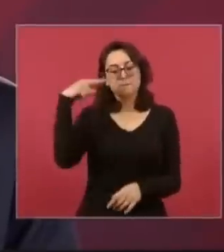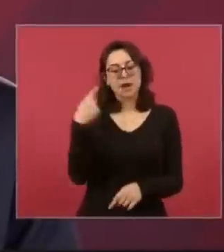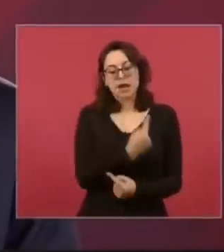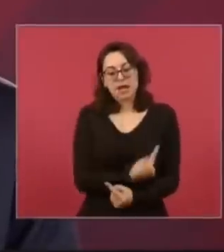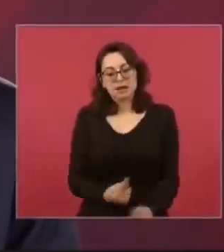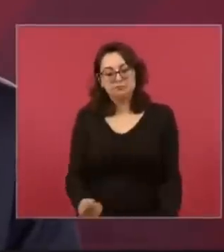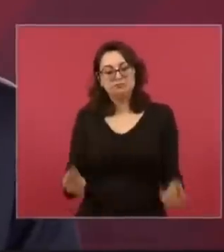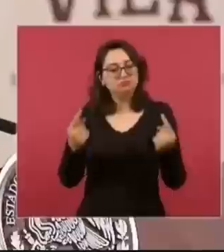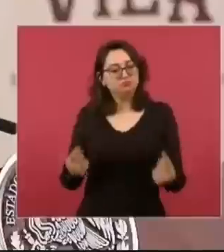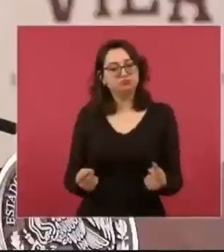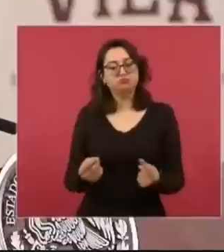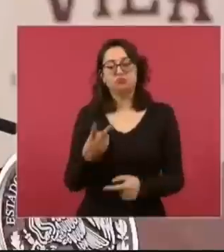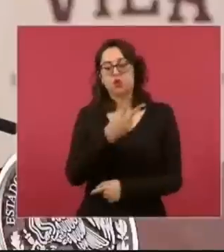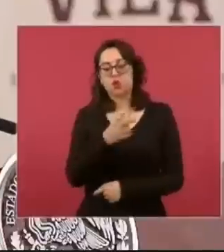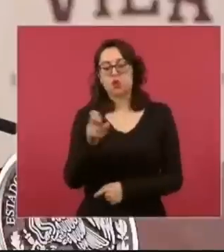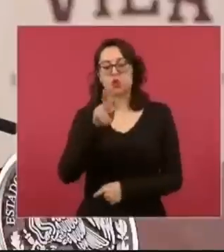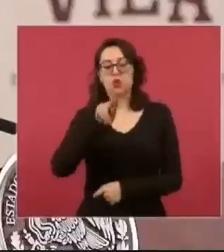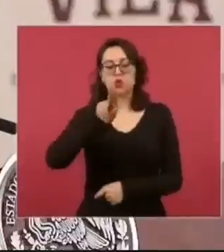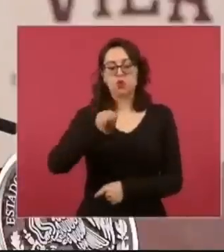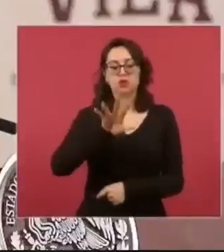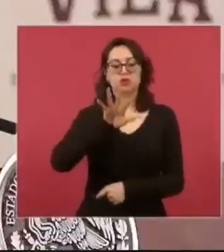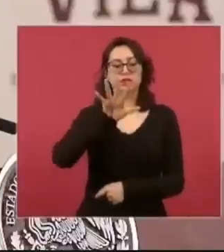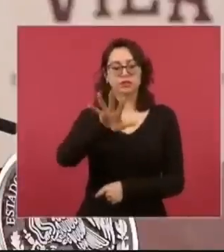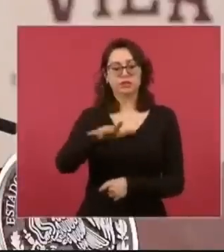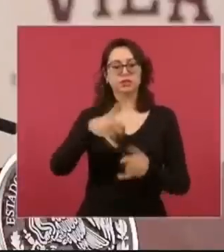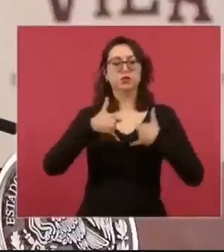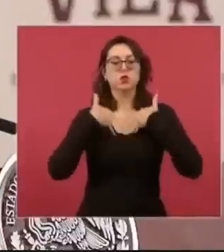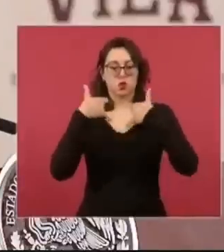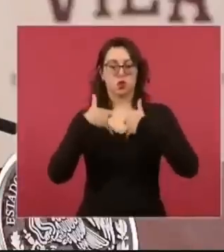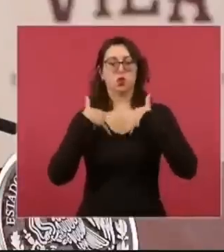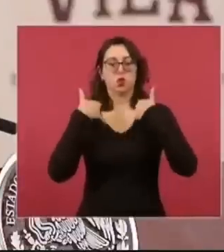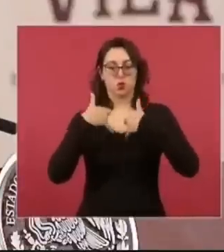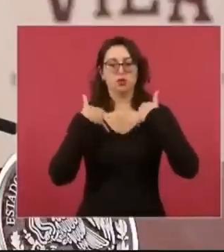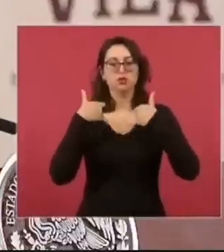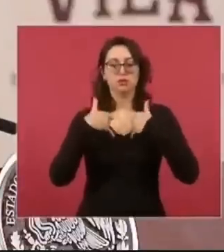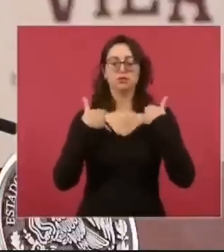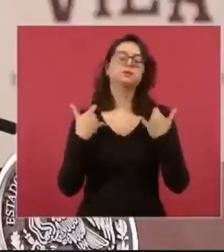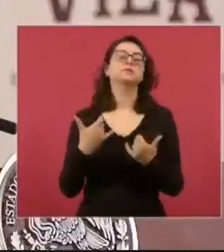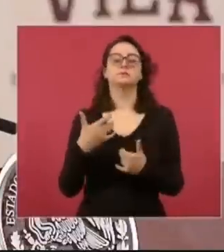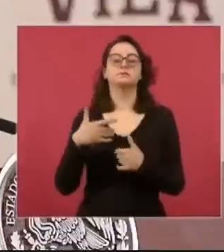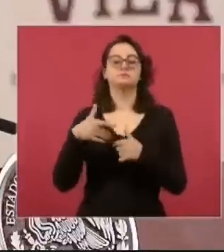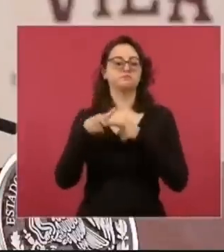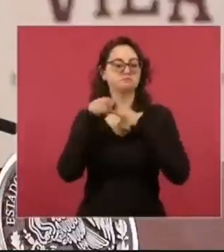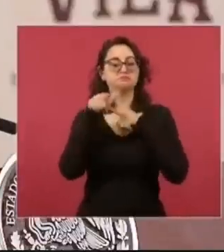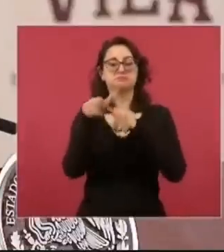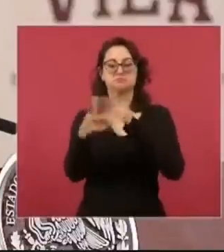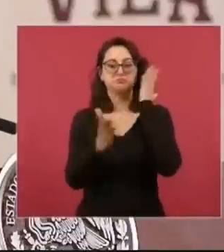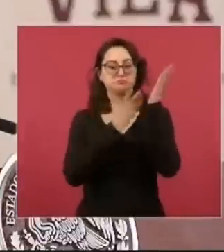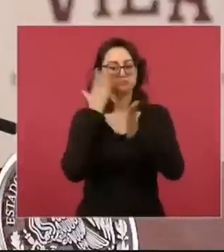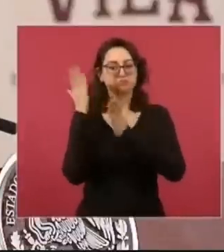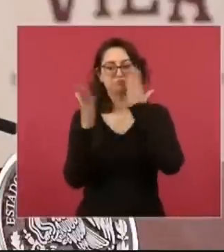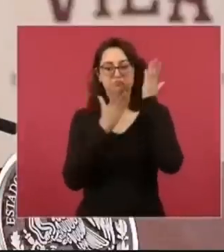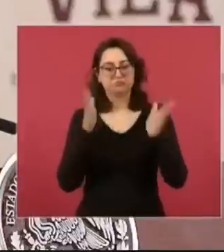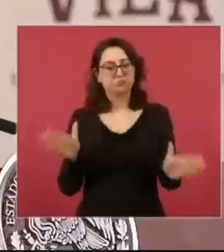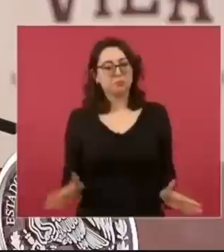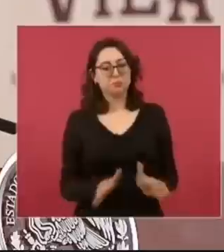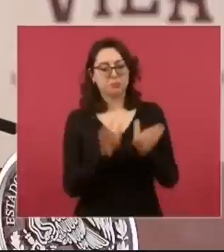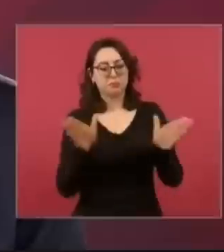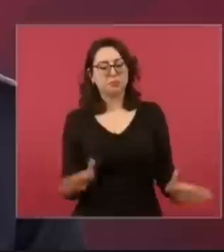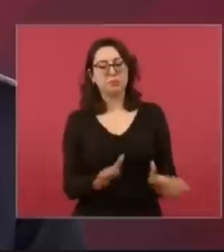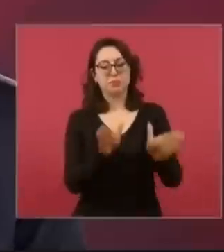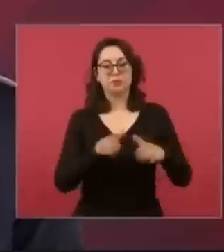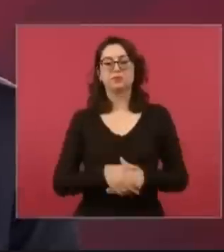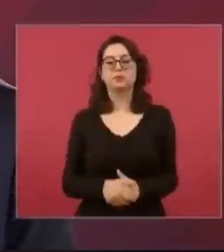hoy comprende a 285 jóvenes un hombres y mujeres que están estudiando y en cuanto